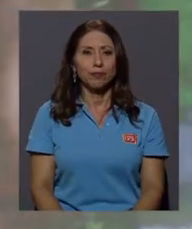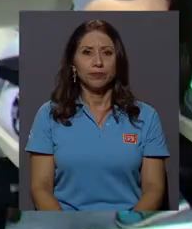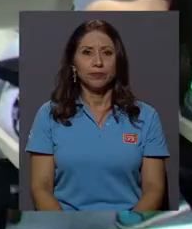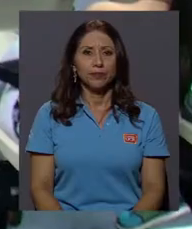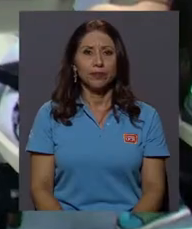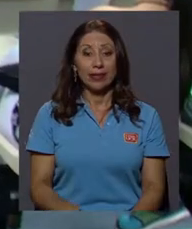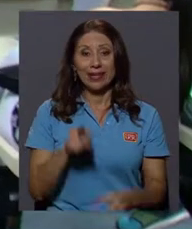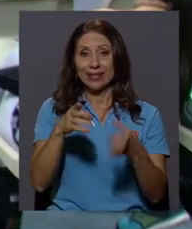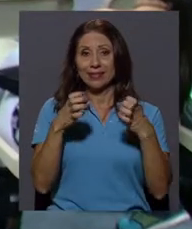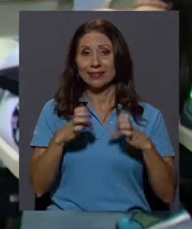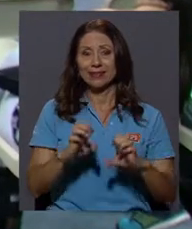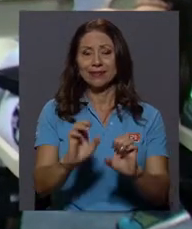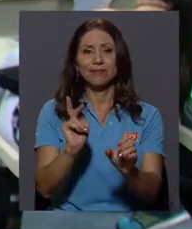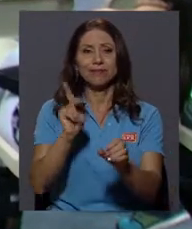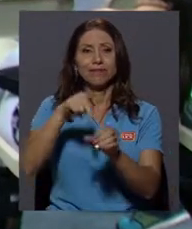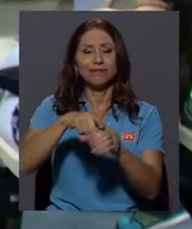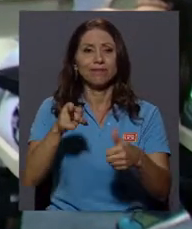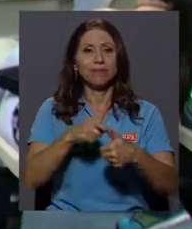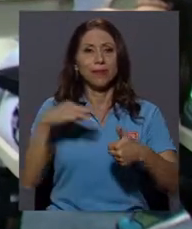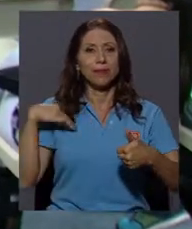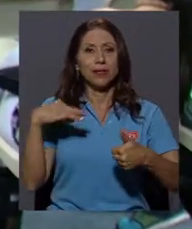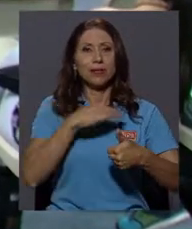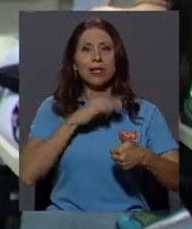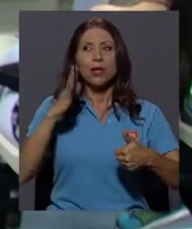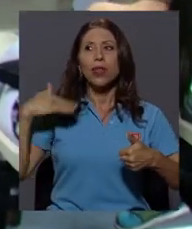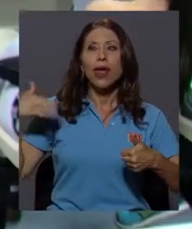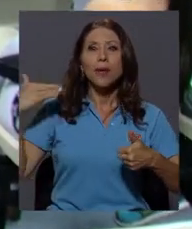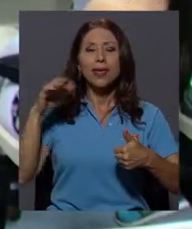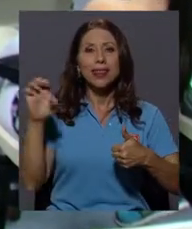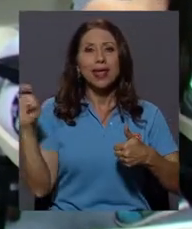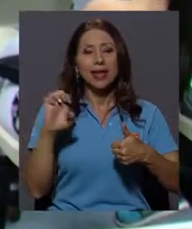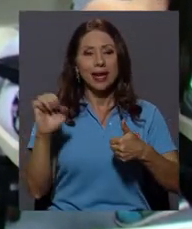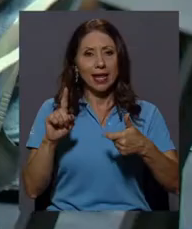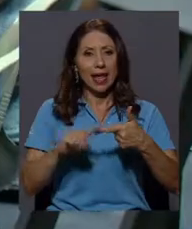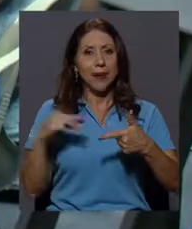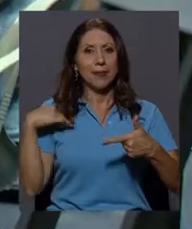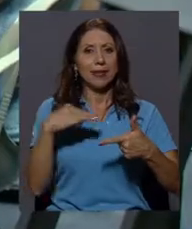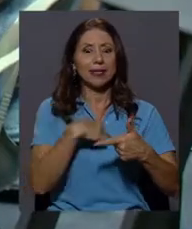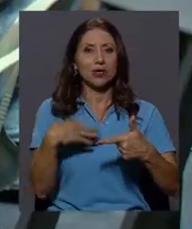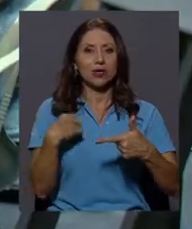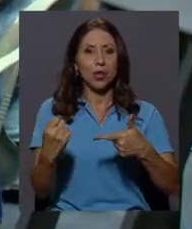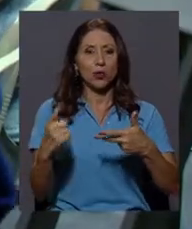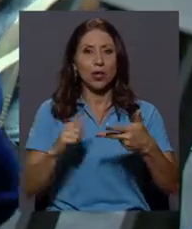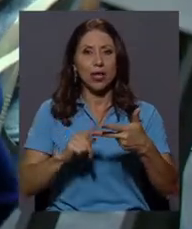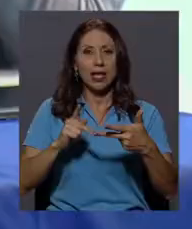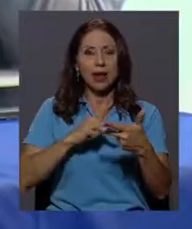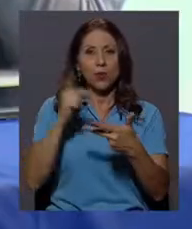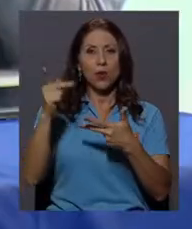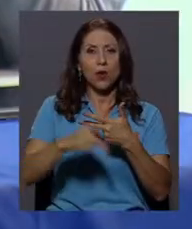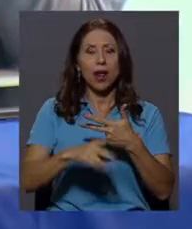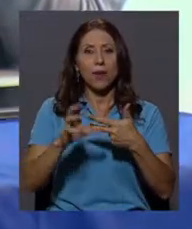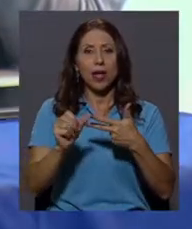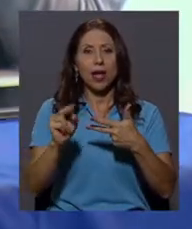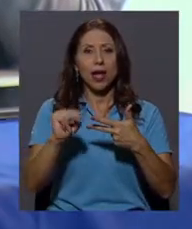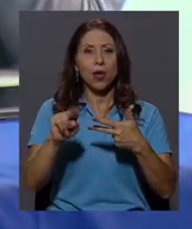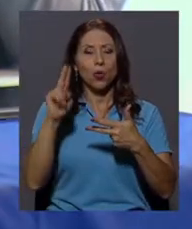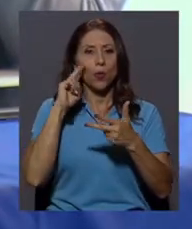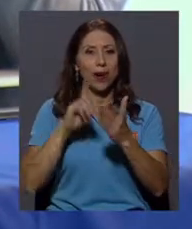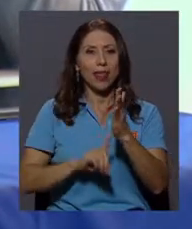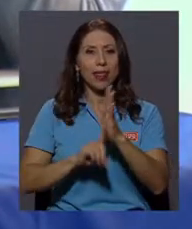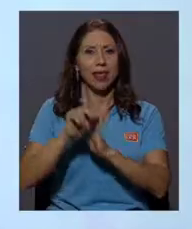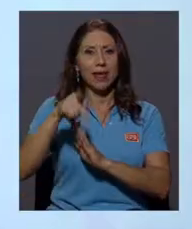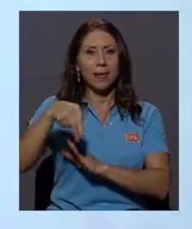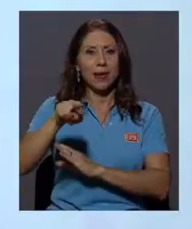en la estrategia participa en el ministerio de ambiente y energía el ministerio de salud y el programa de las naciones unidas para el